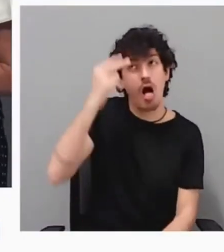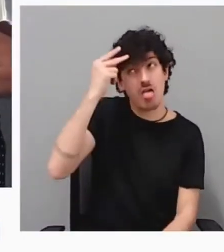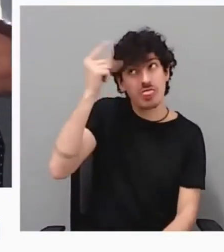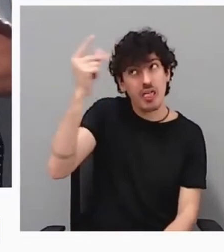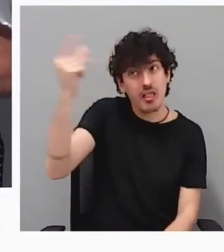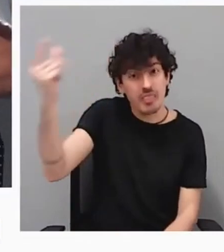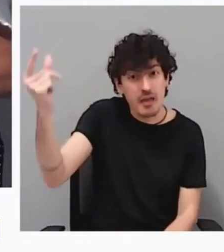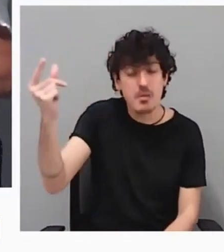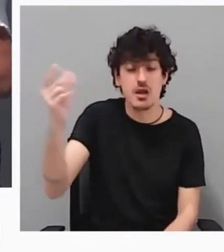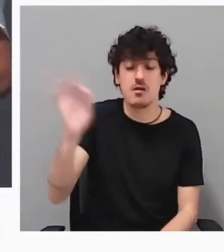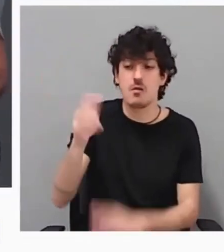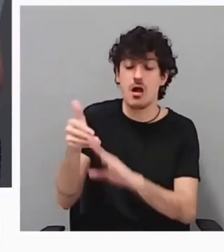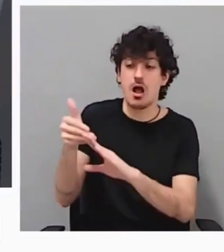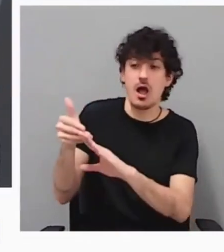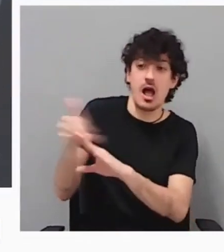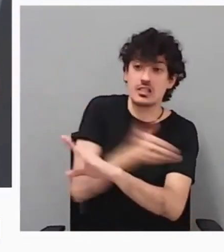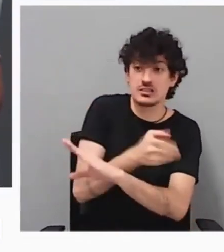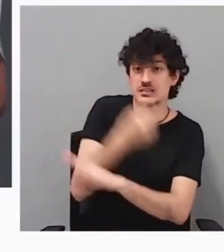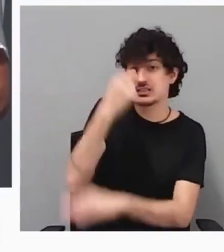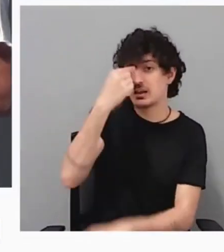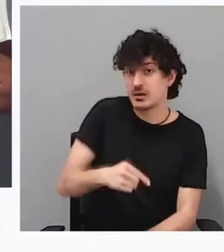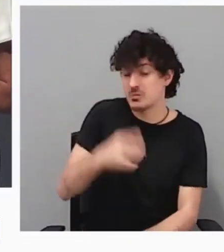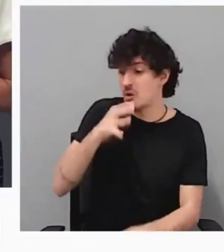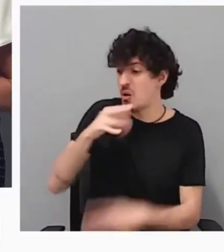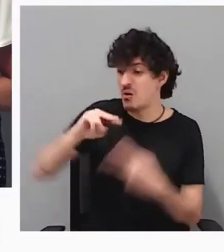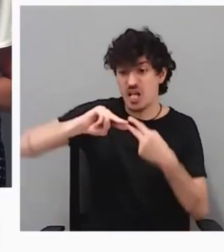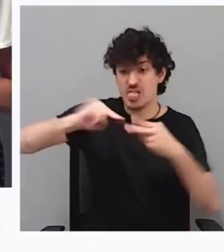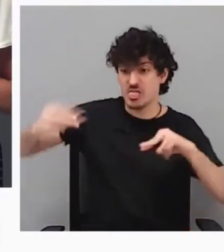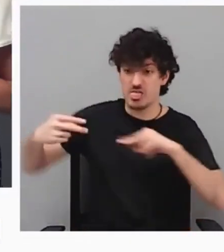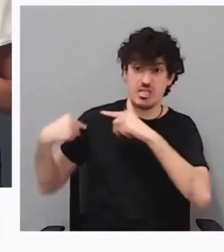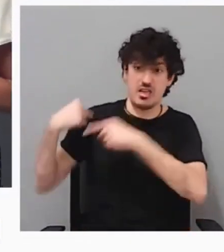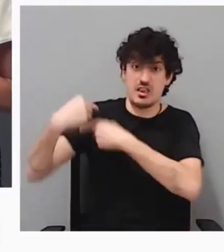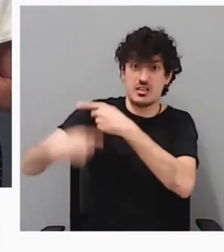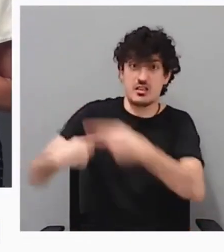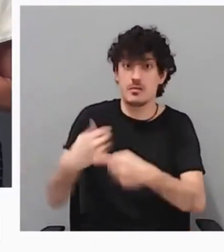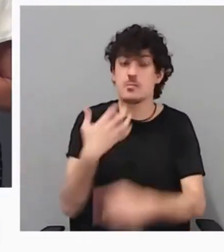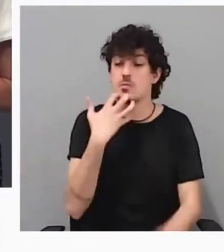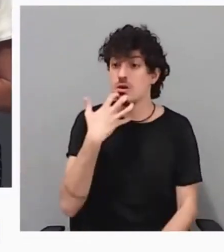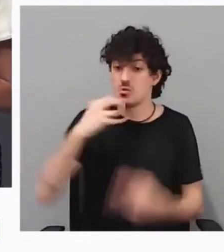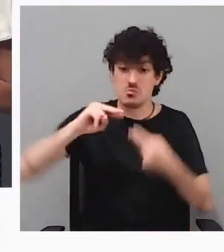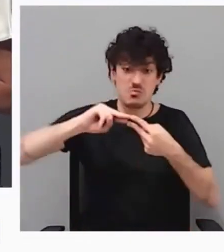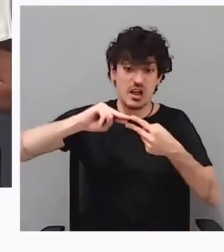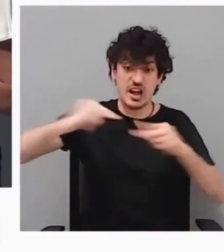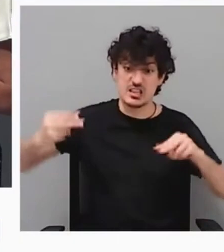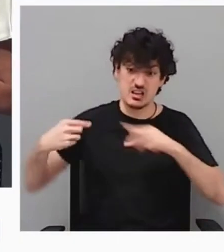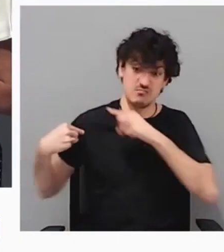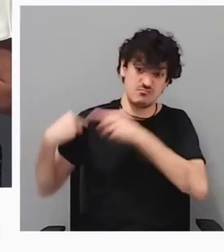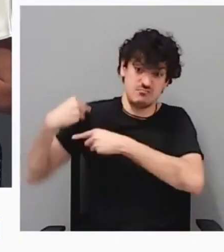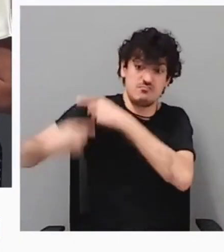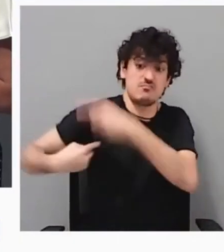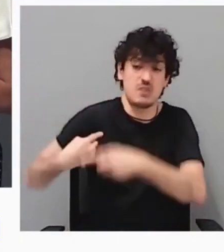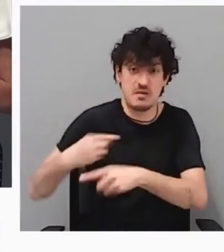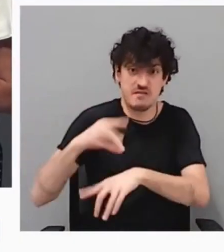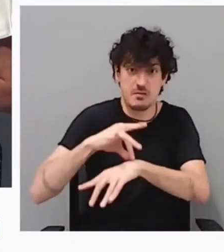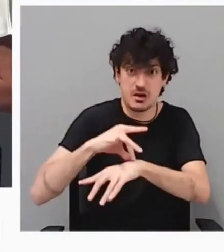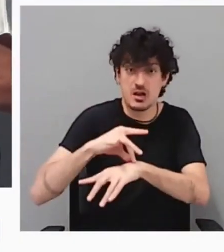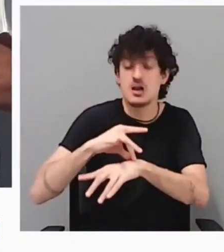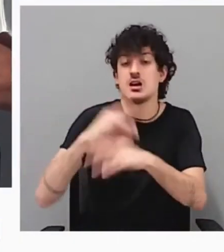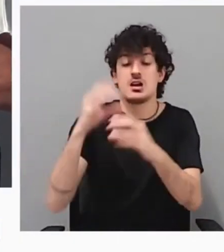las patologías con una carga hereditaria, ¿no? Claro. En las patologías de carga hereditaria está claro que la nanotecnología va a tener mucho que ver,